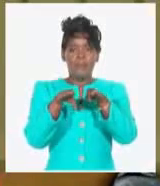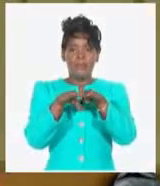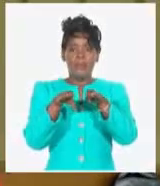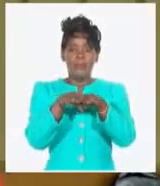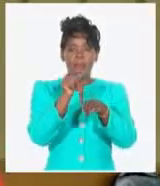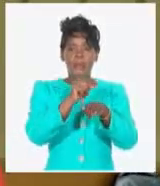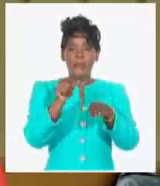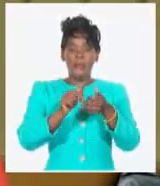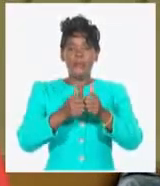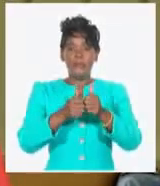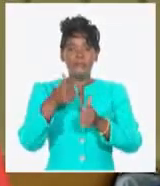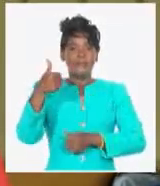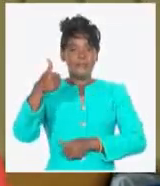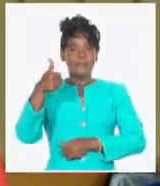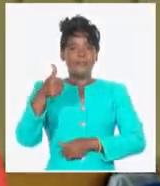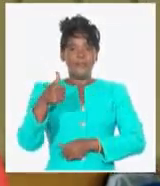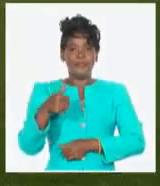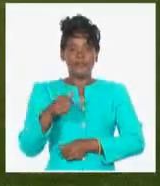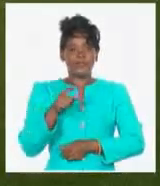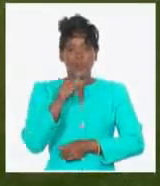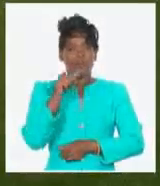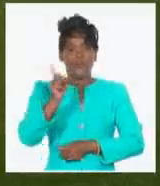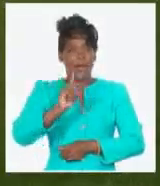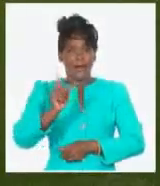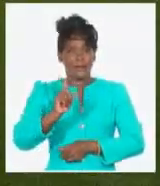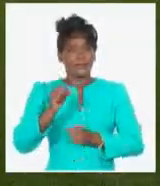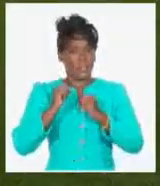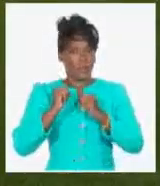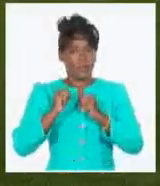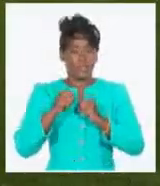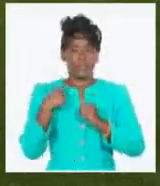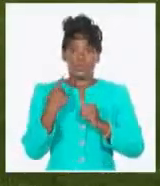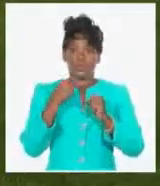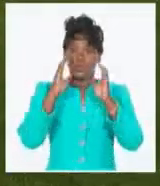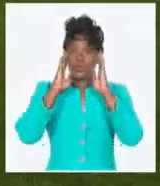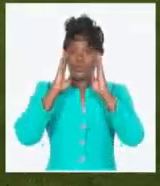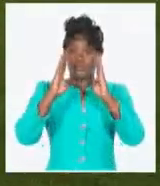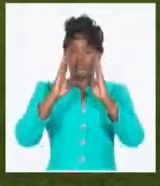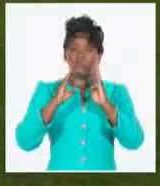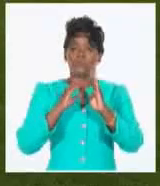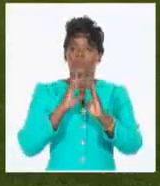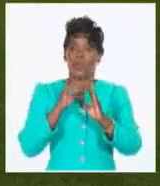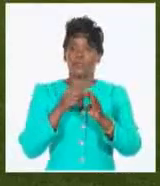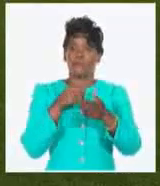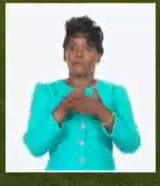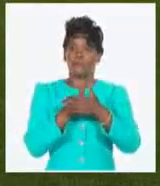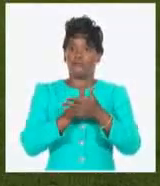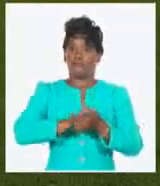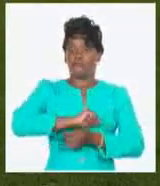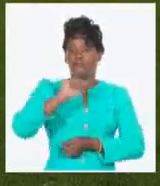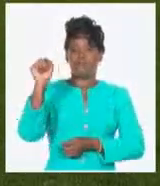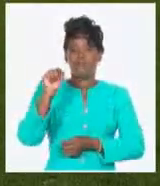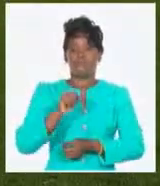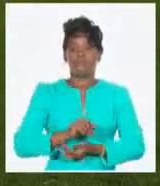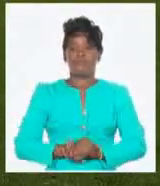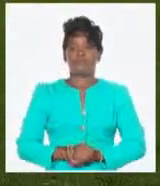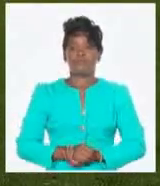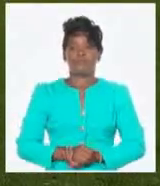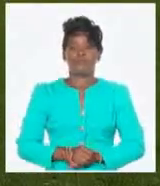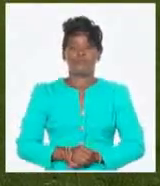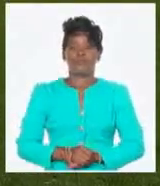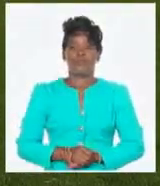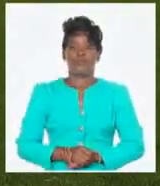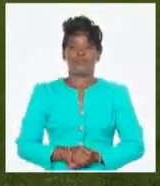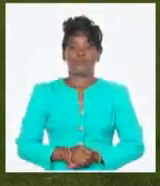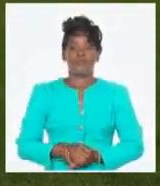y pienso que nada va a ser regalado ni fácil, sencillamente nosotros estar enfocados y seguir haciendo el trabajo. Nada, o sea, es algo muy importante, ¿no? Ya que vinimos a